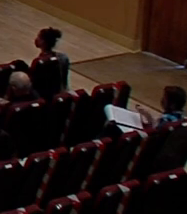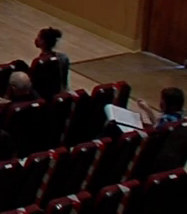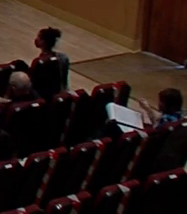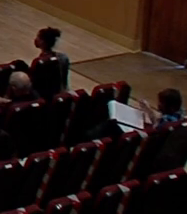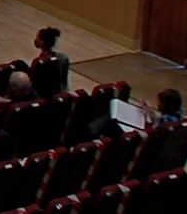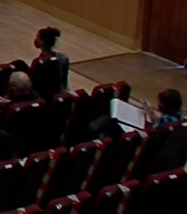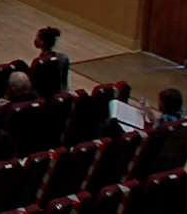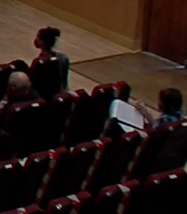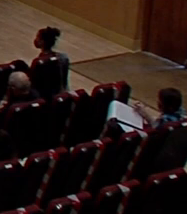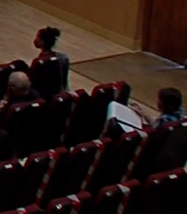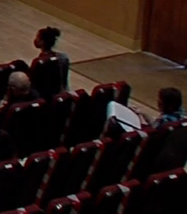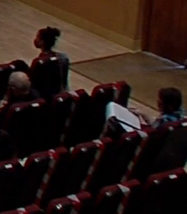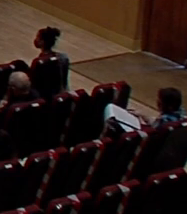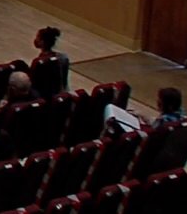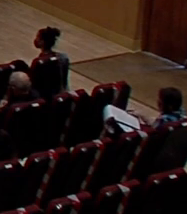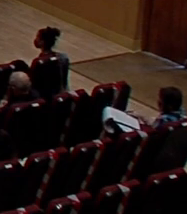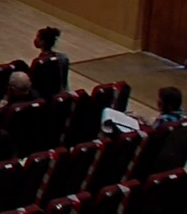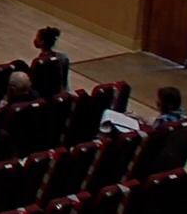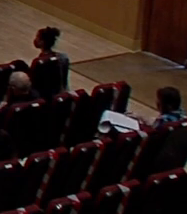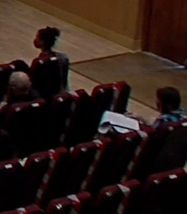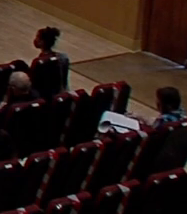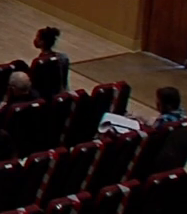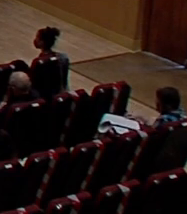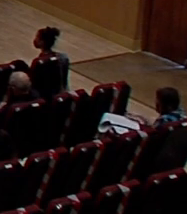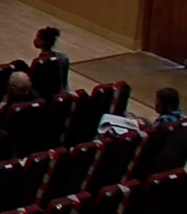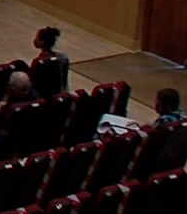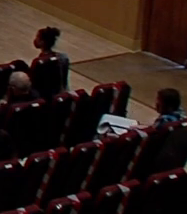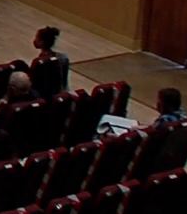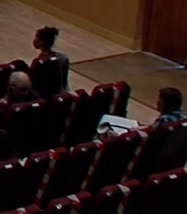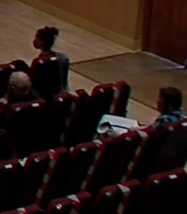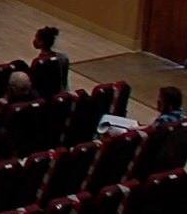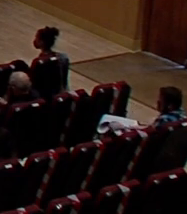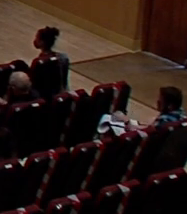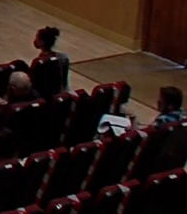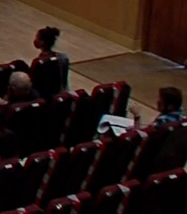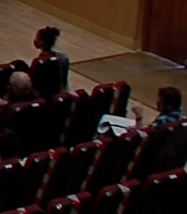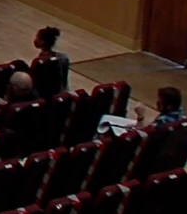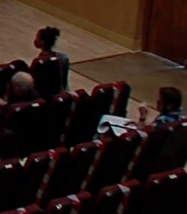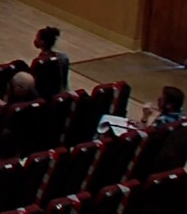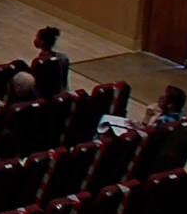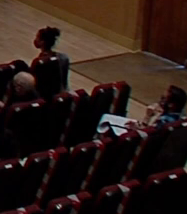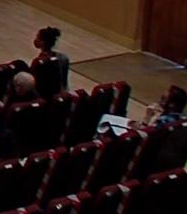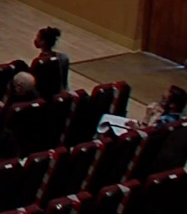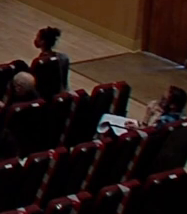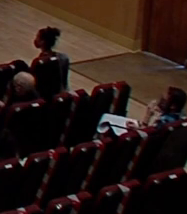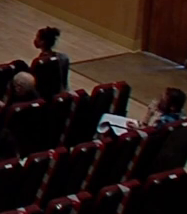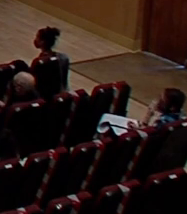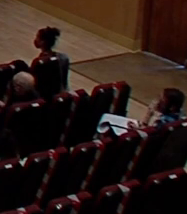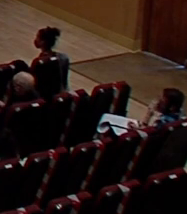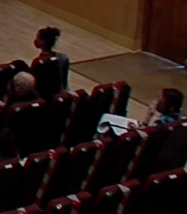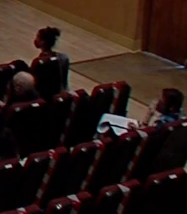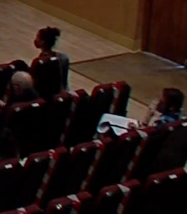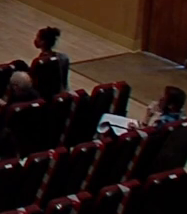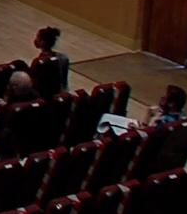han sido la igualdad de género, la diversidad cultural y religiosa, la participación en el gobierno local, las